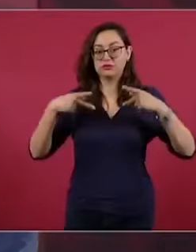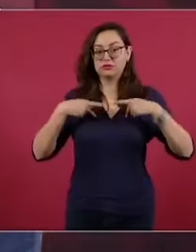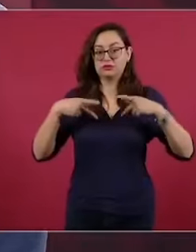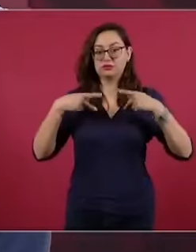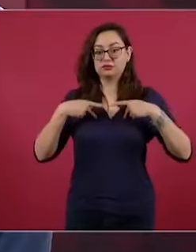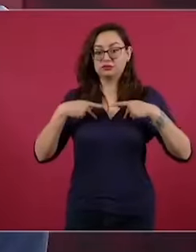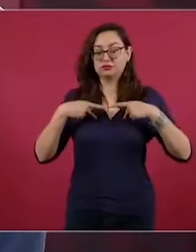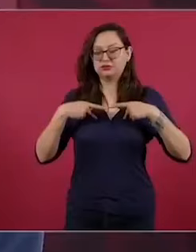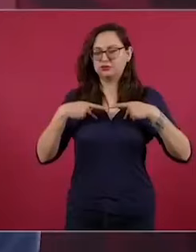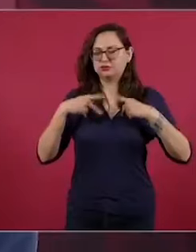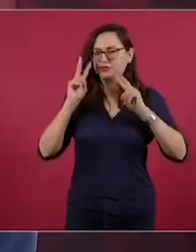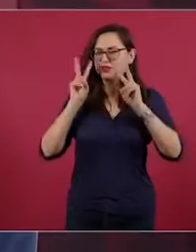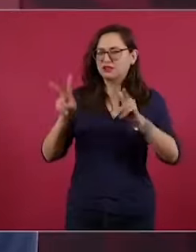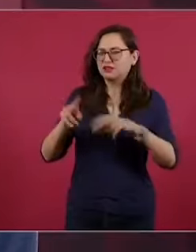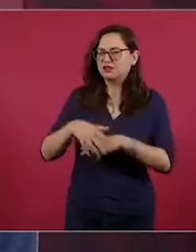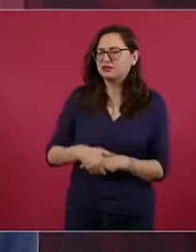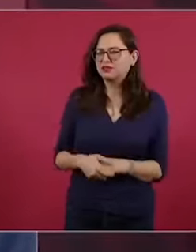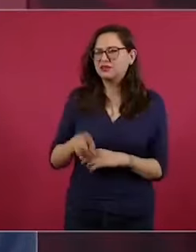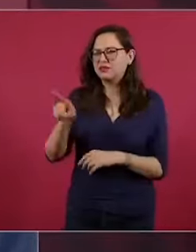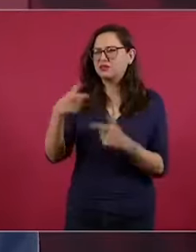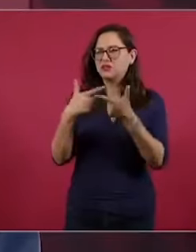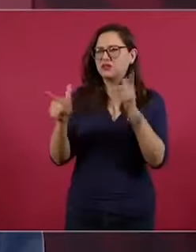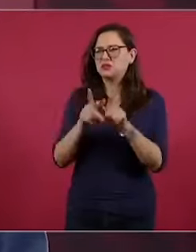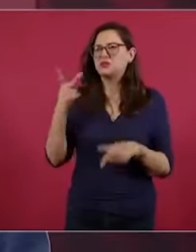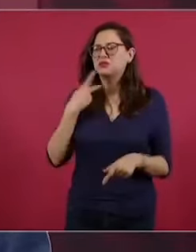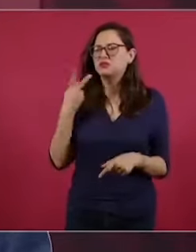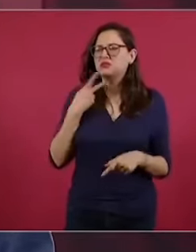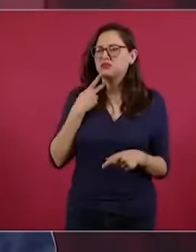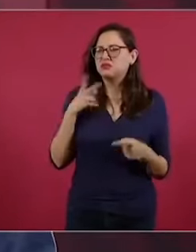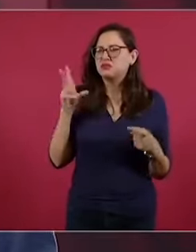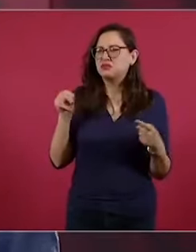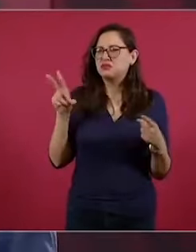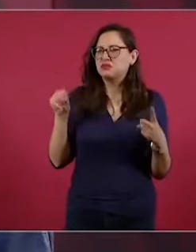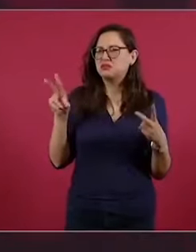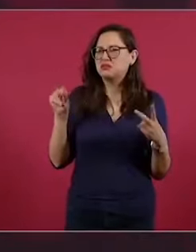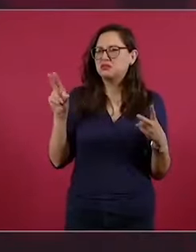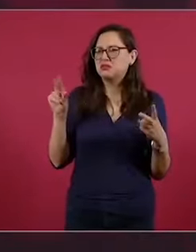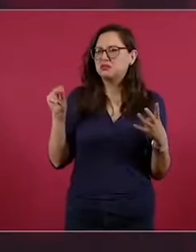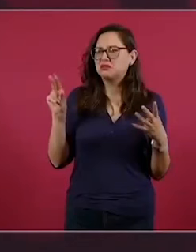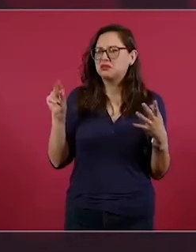en el no no no no no no no